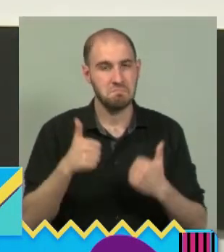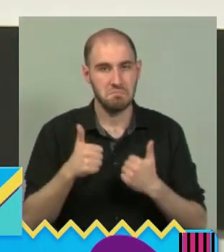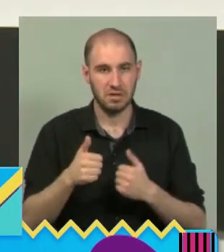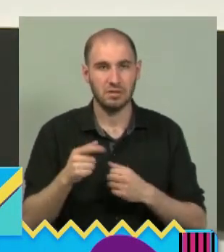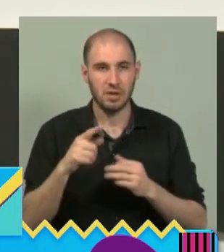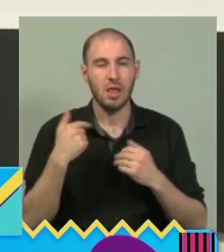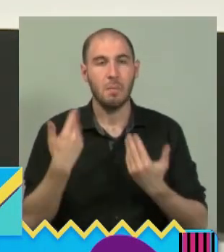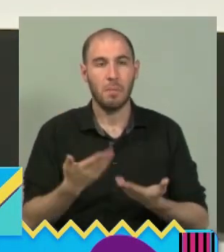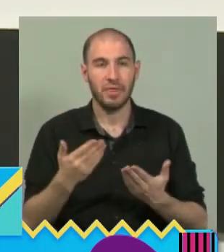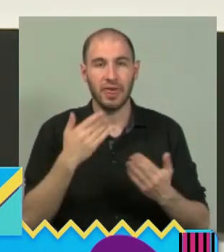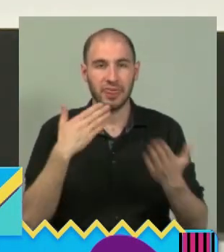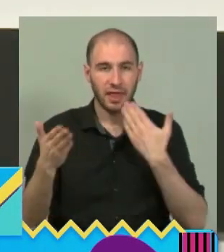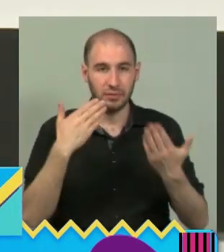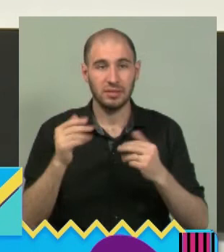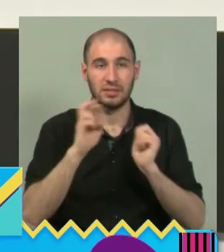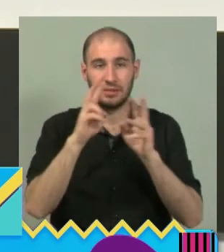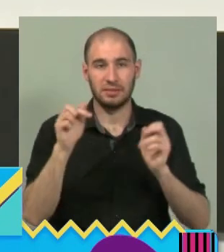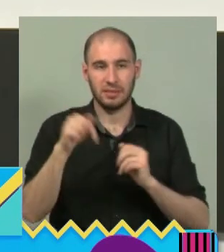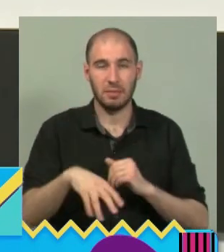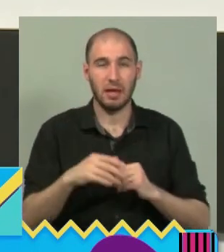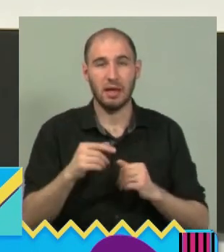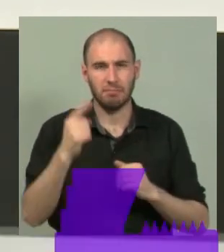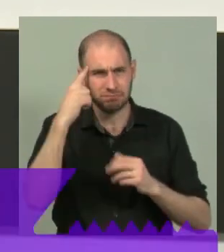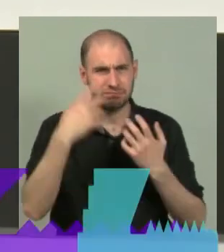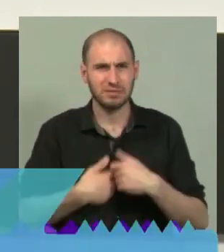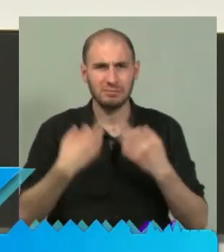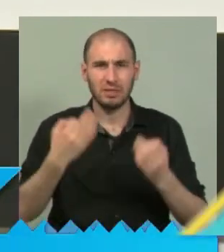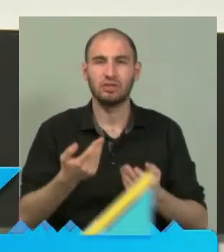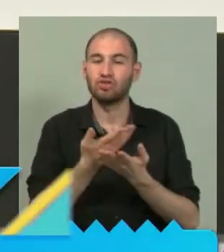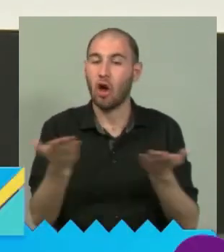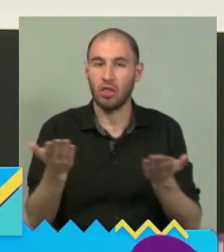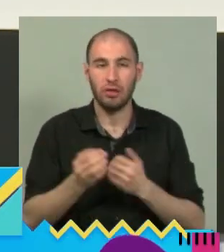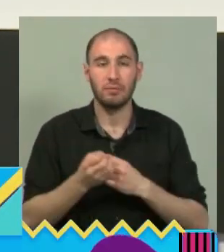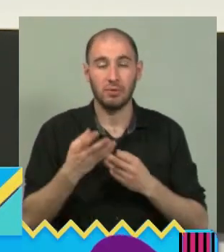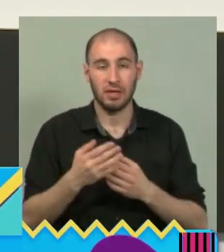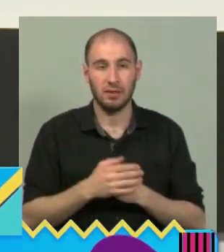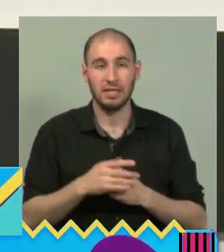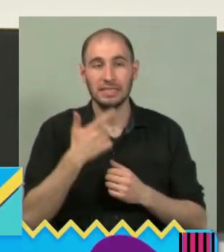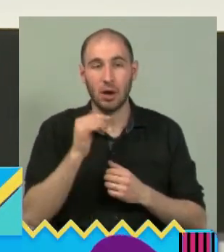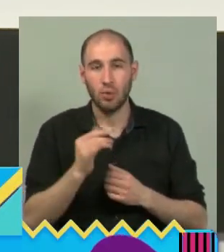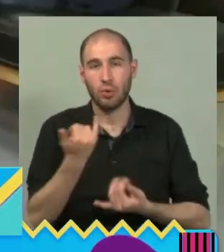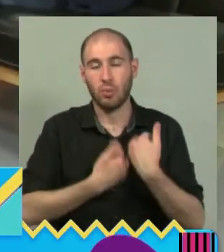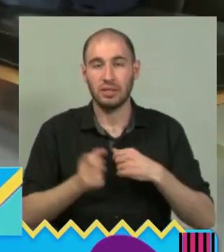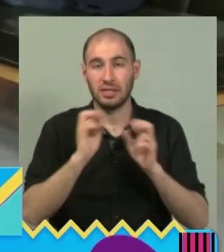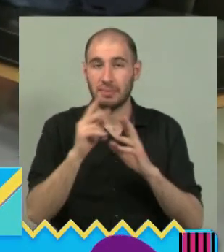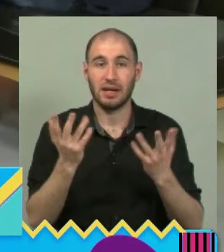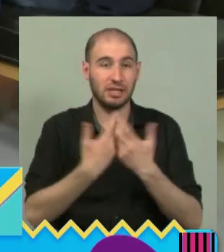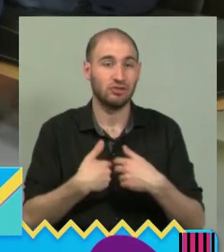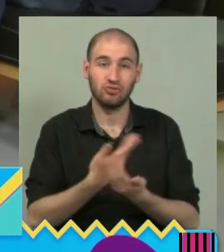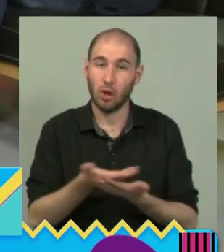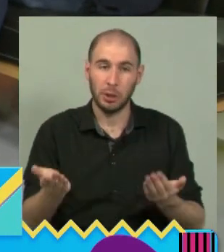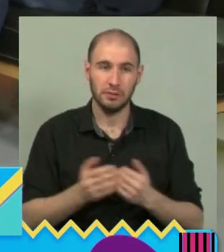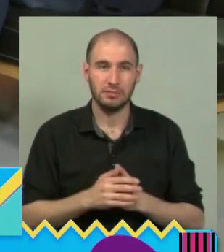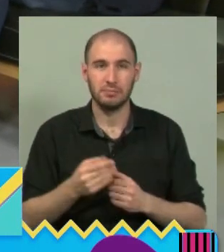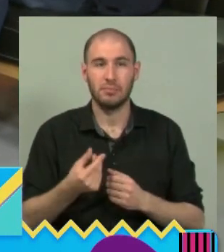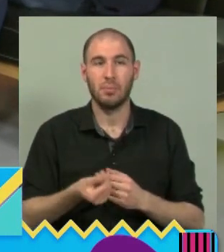nos demos la oportunidad de discutir estos temas, ¿sí? De que los pensemos conscientemente todos, porque es lo que decía Saúl, tiene que ver con todos. Lo